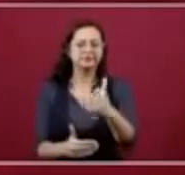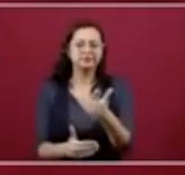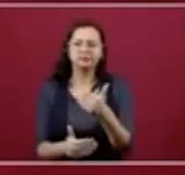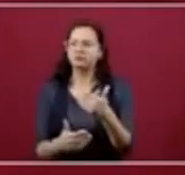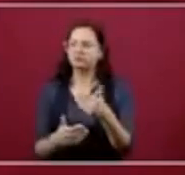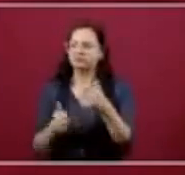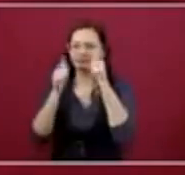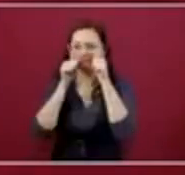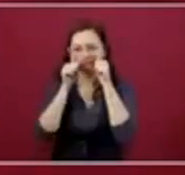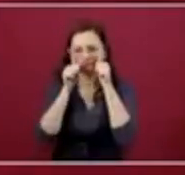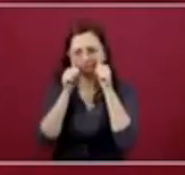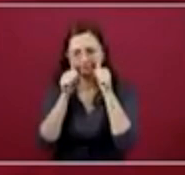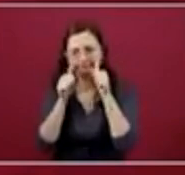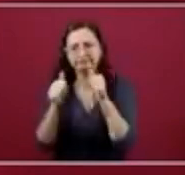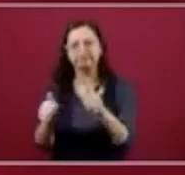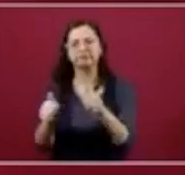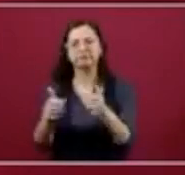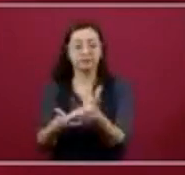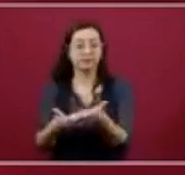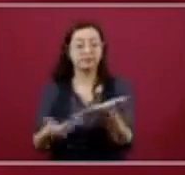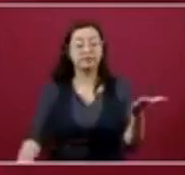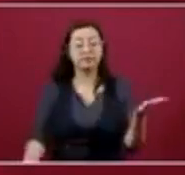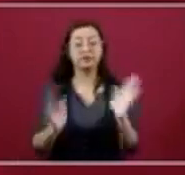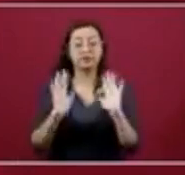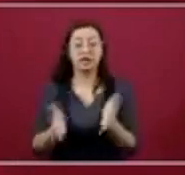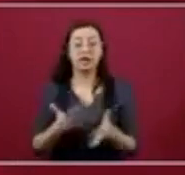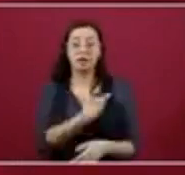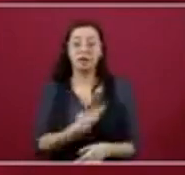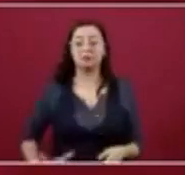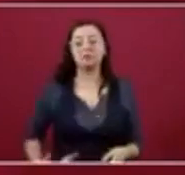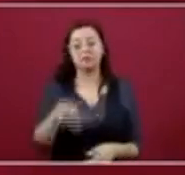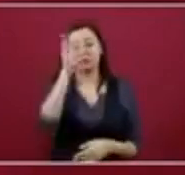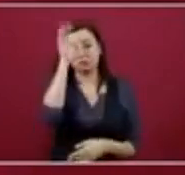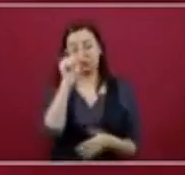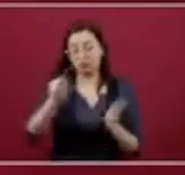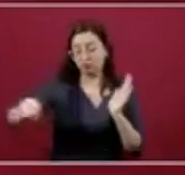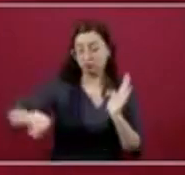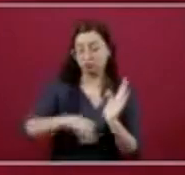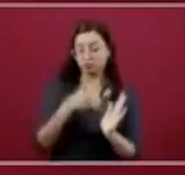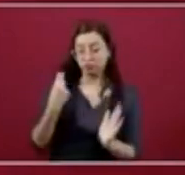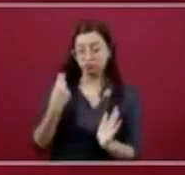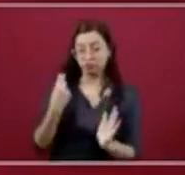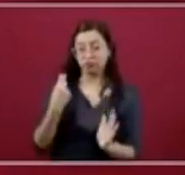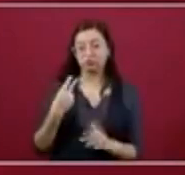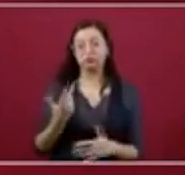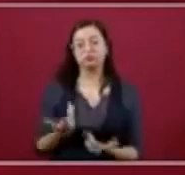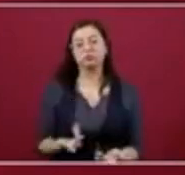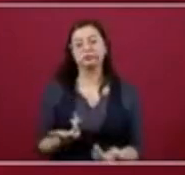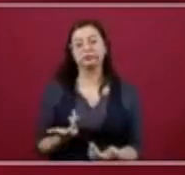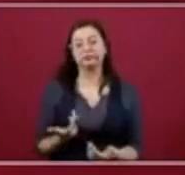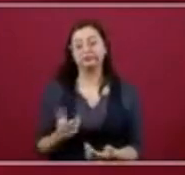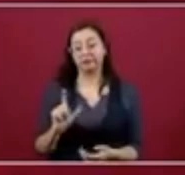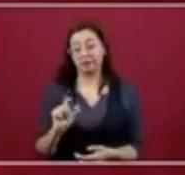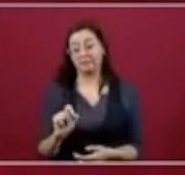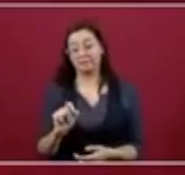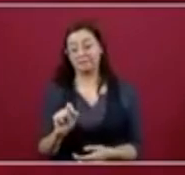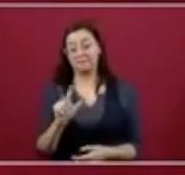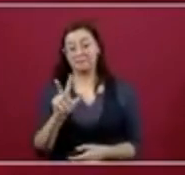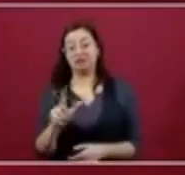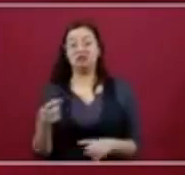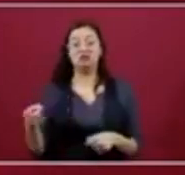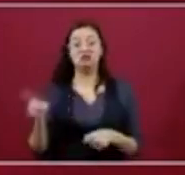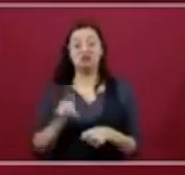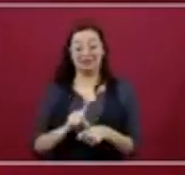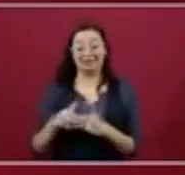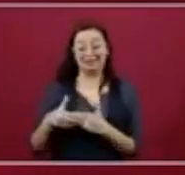inmersos ante este acuerdo firmado por el presidente. Tenemos 28 días